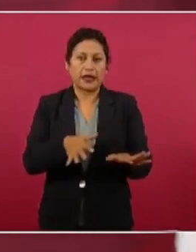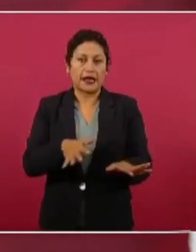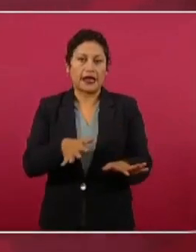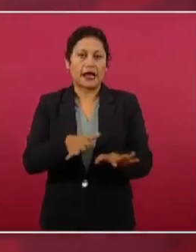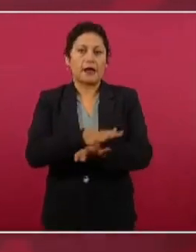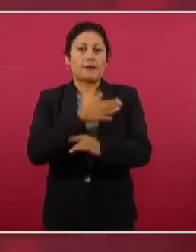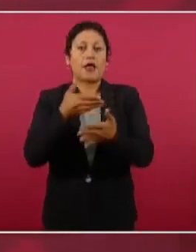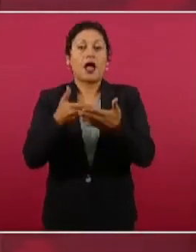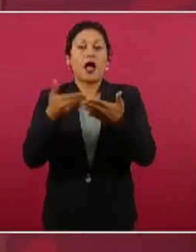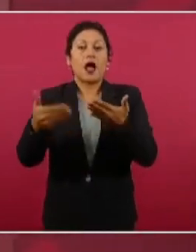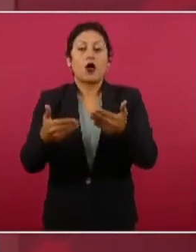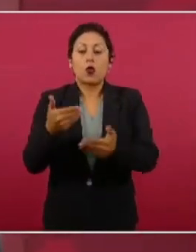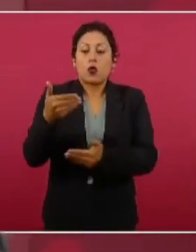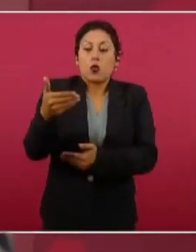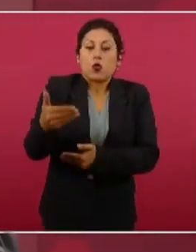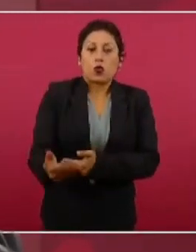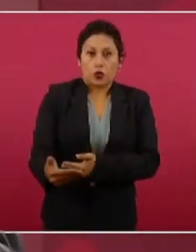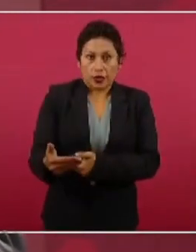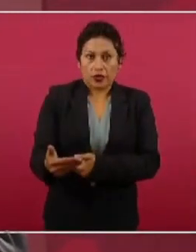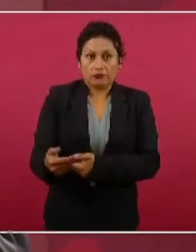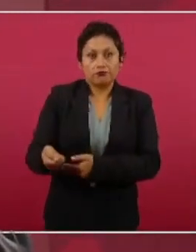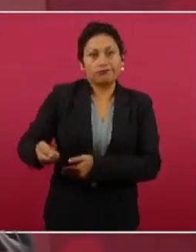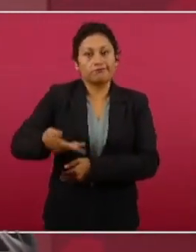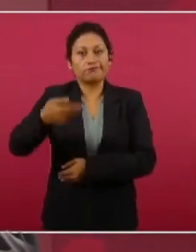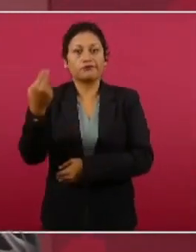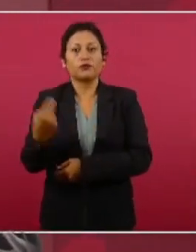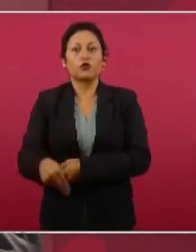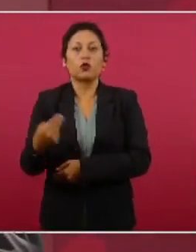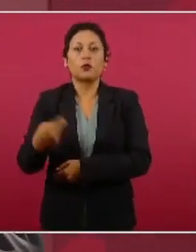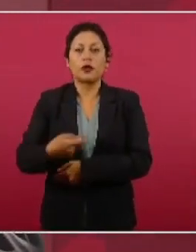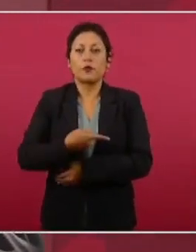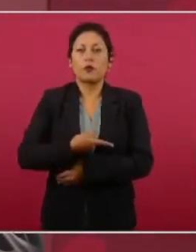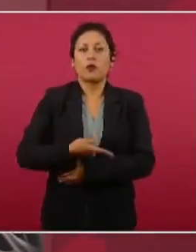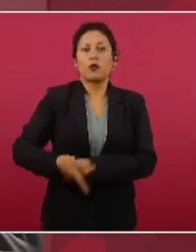la pobreza franciscana.